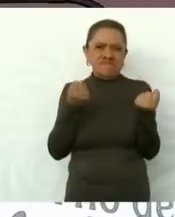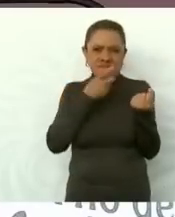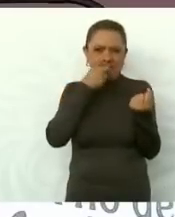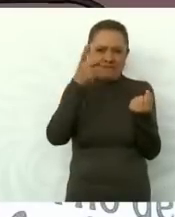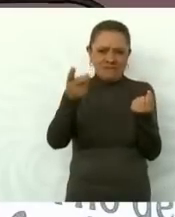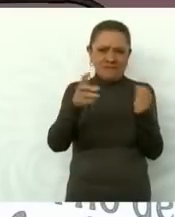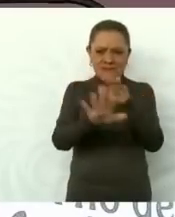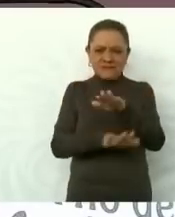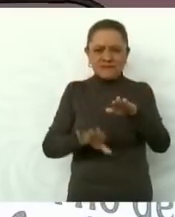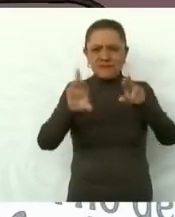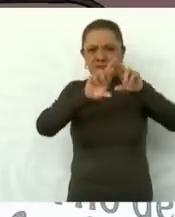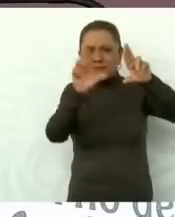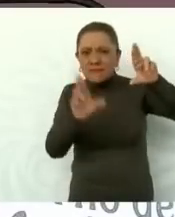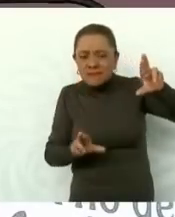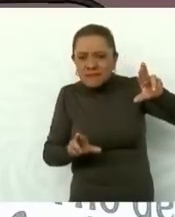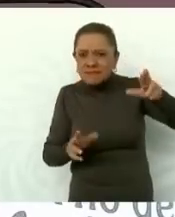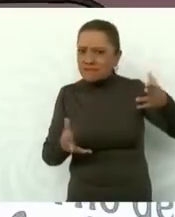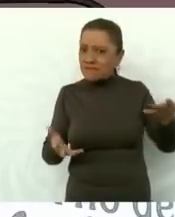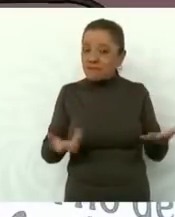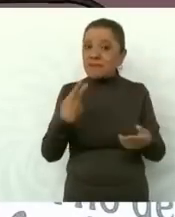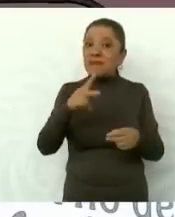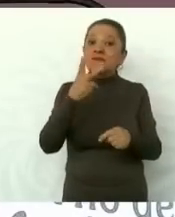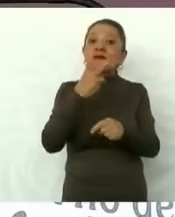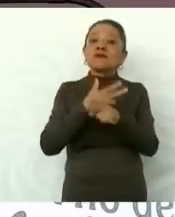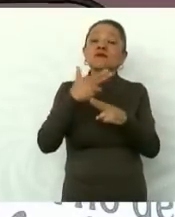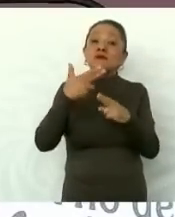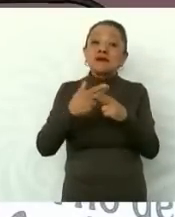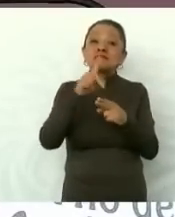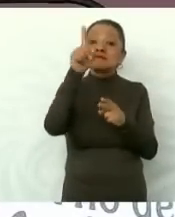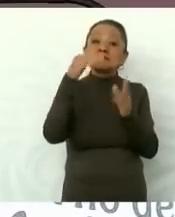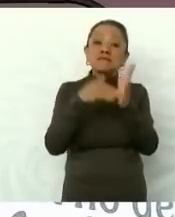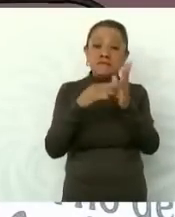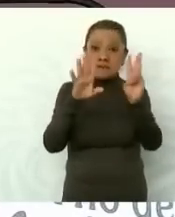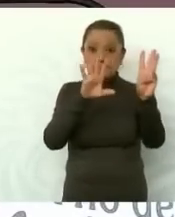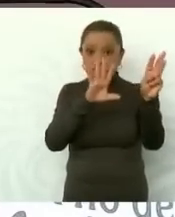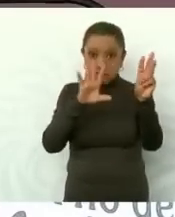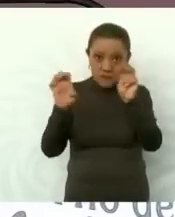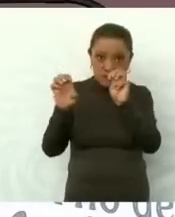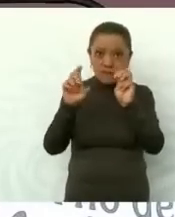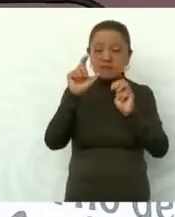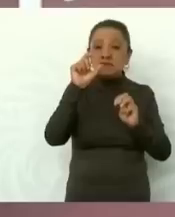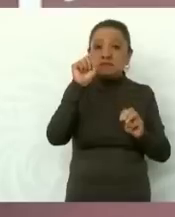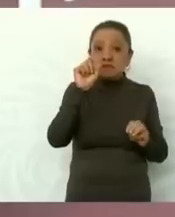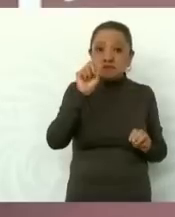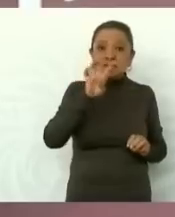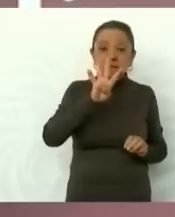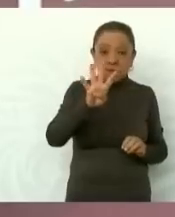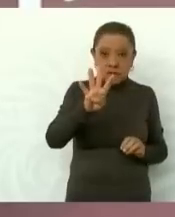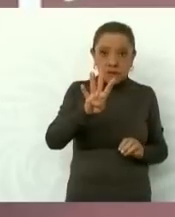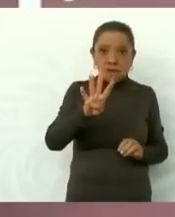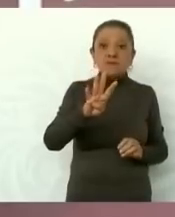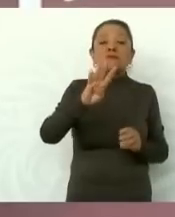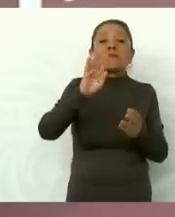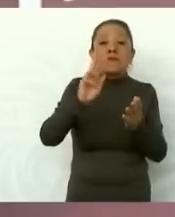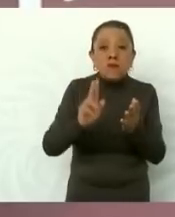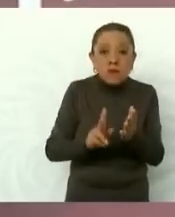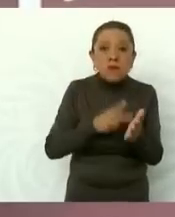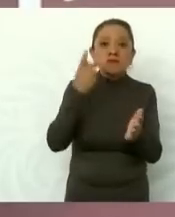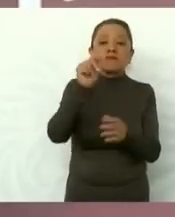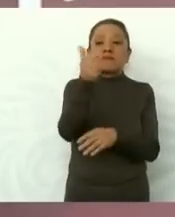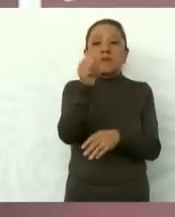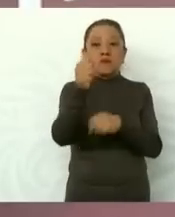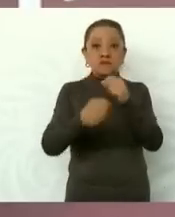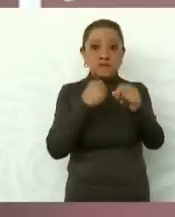1824 que se hace la primera Constitución de México. Es decir, 11 años más 3 años